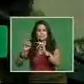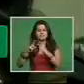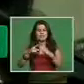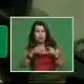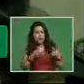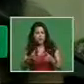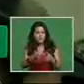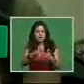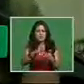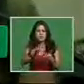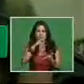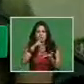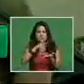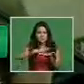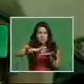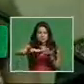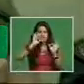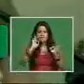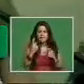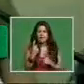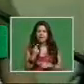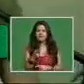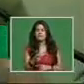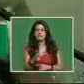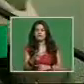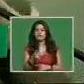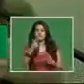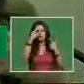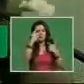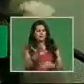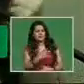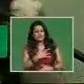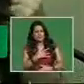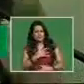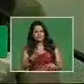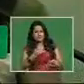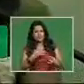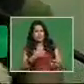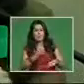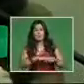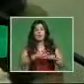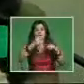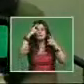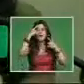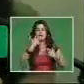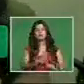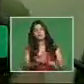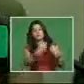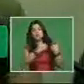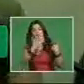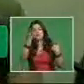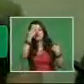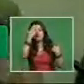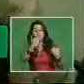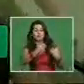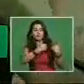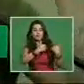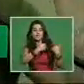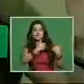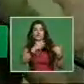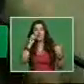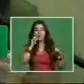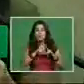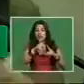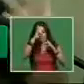alfalto son dolores que se le suman porque él se siente responsable por la felicidad por la